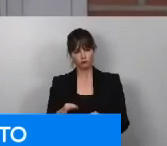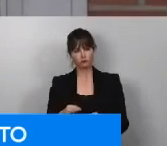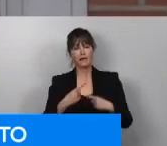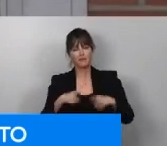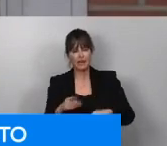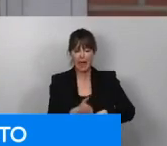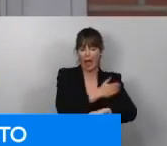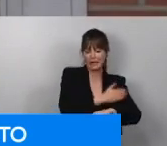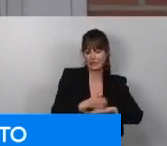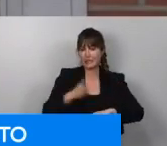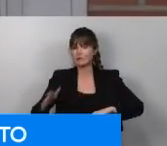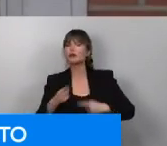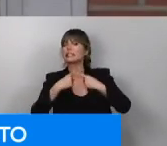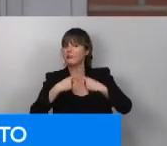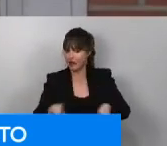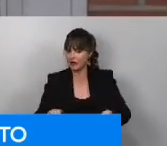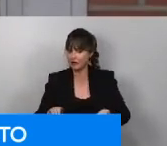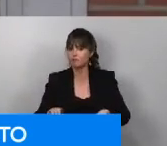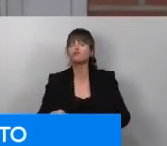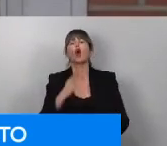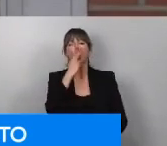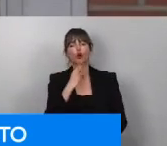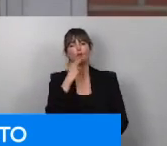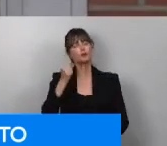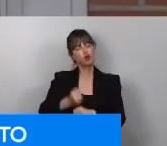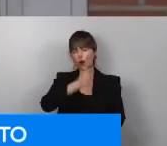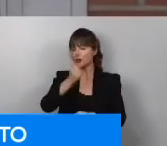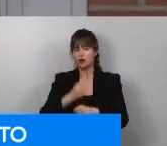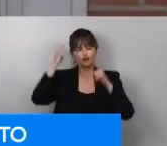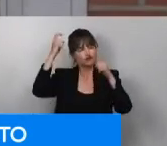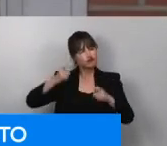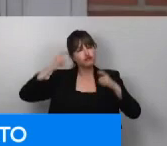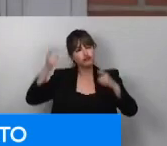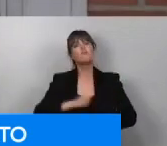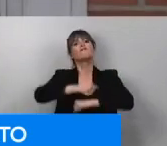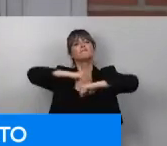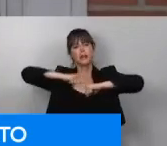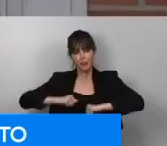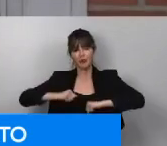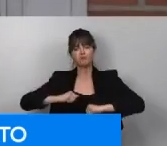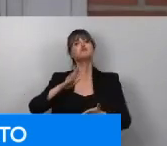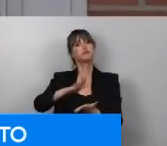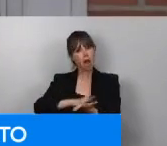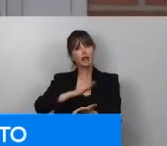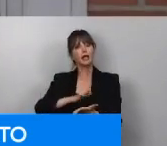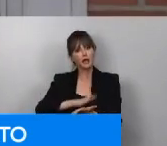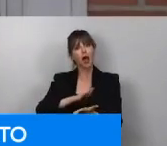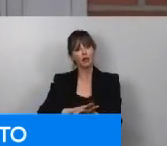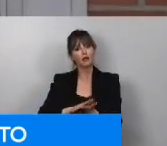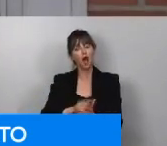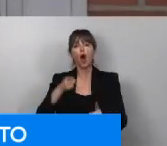por eso asumo ante ustedes mi compromiso de trabajar sin descanso con firmeza y con serenidad por la